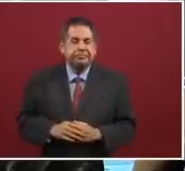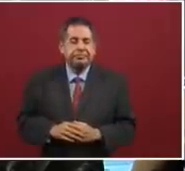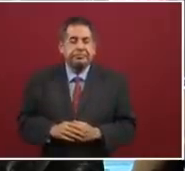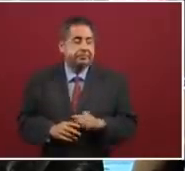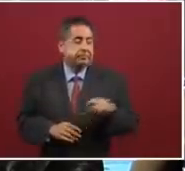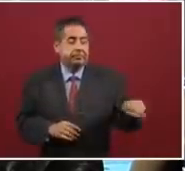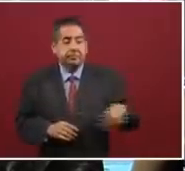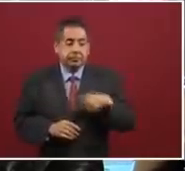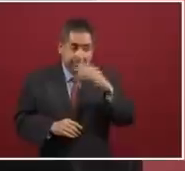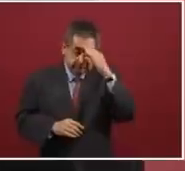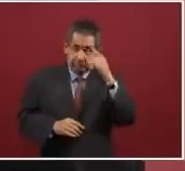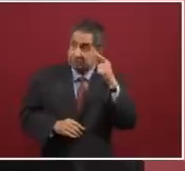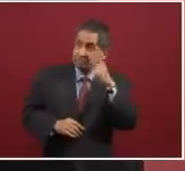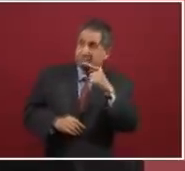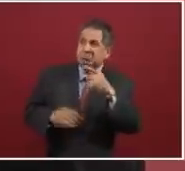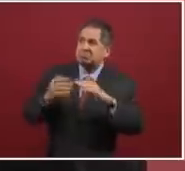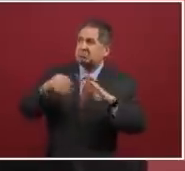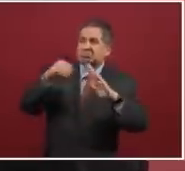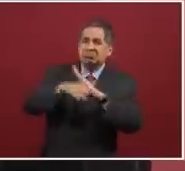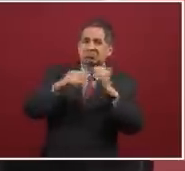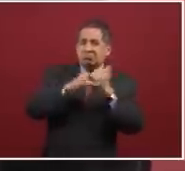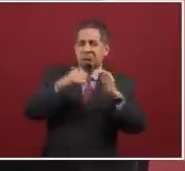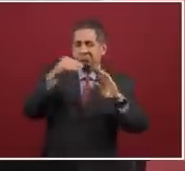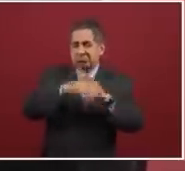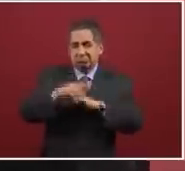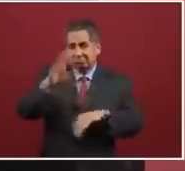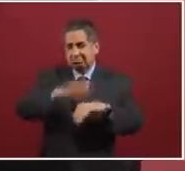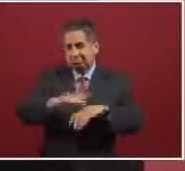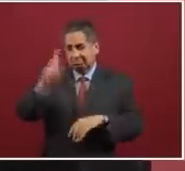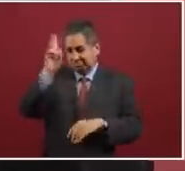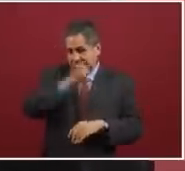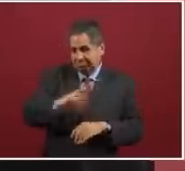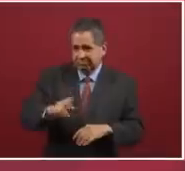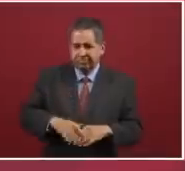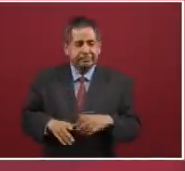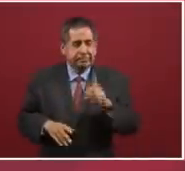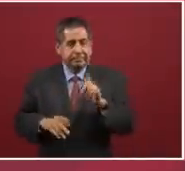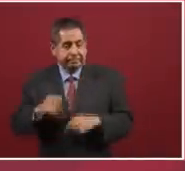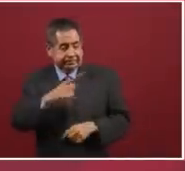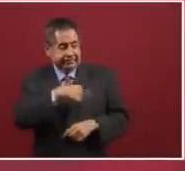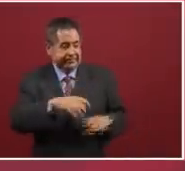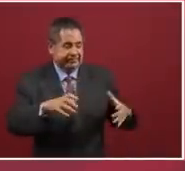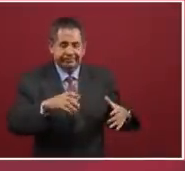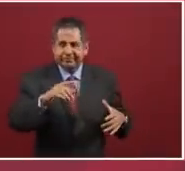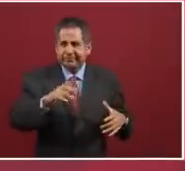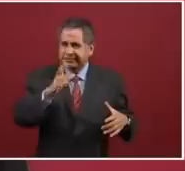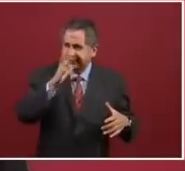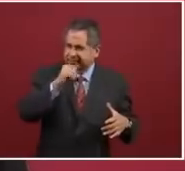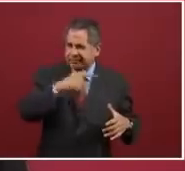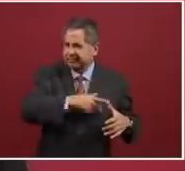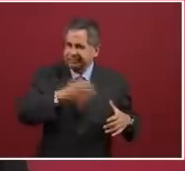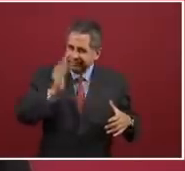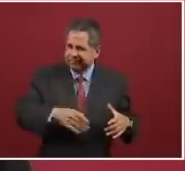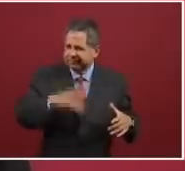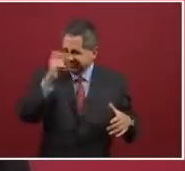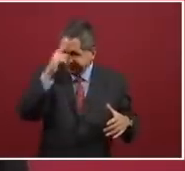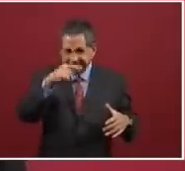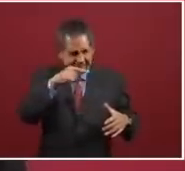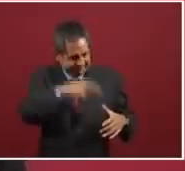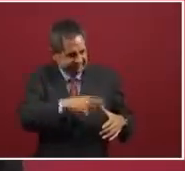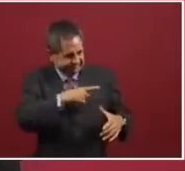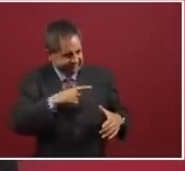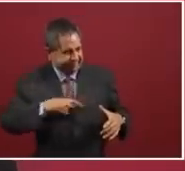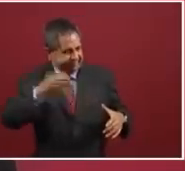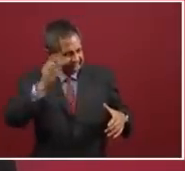se estaba dando. Lo que pasa es que les cuesta trabajo reconocer